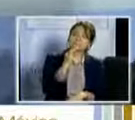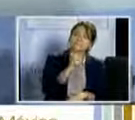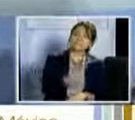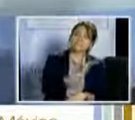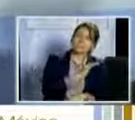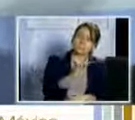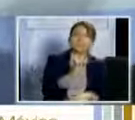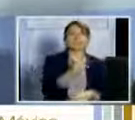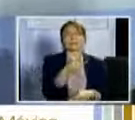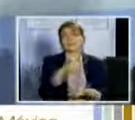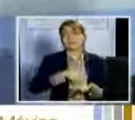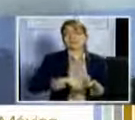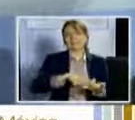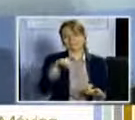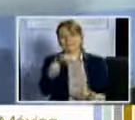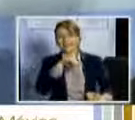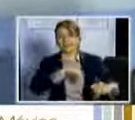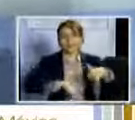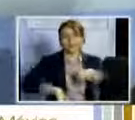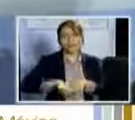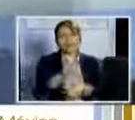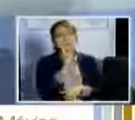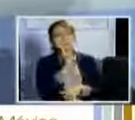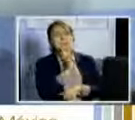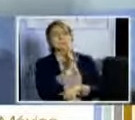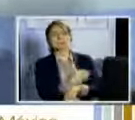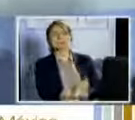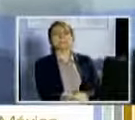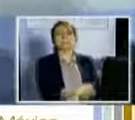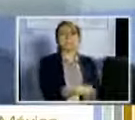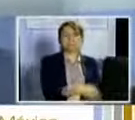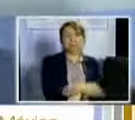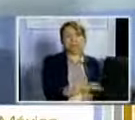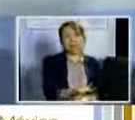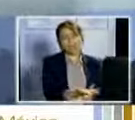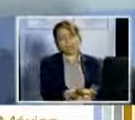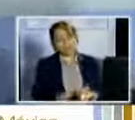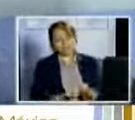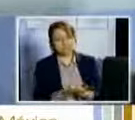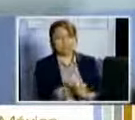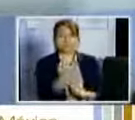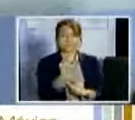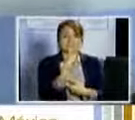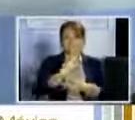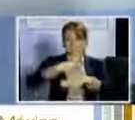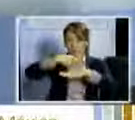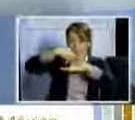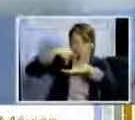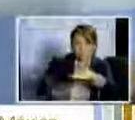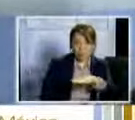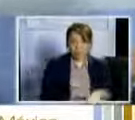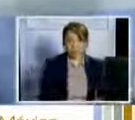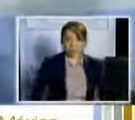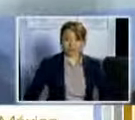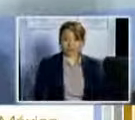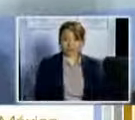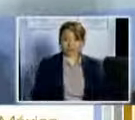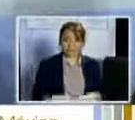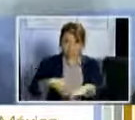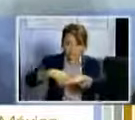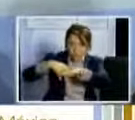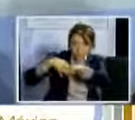en laboratorios, pero en fin, los ensayos subterráneos, las explosiones subterráneas fueron por muchísimos